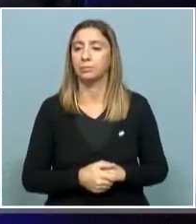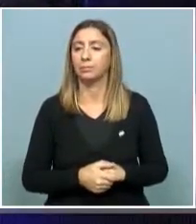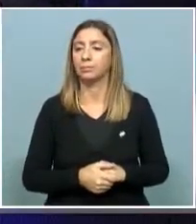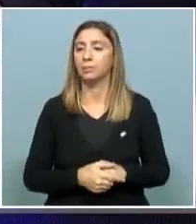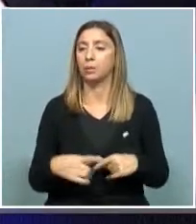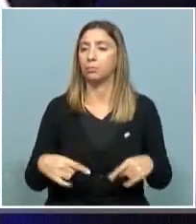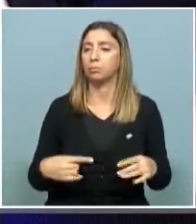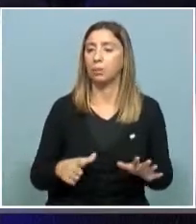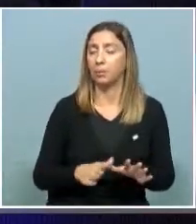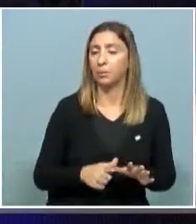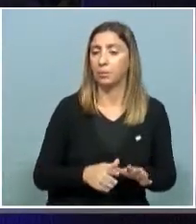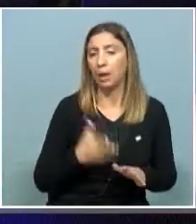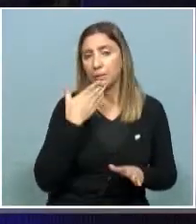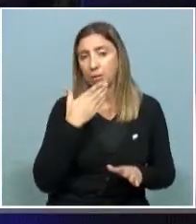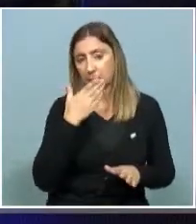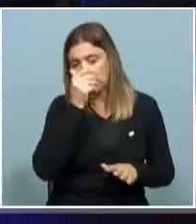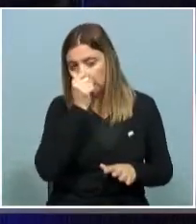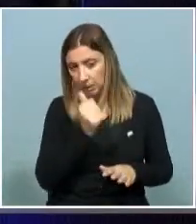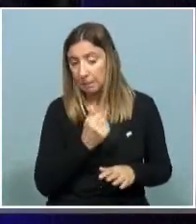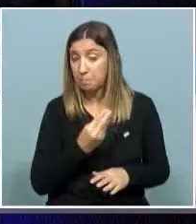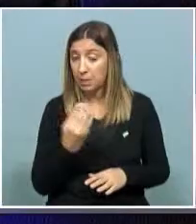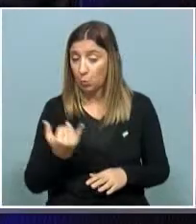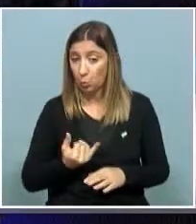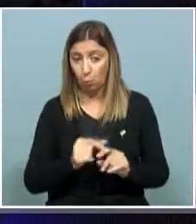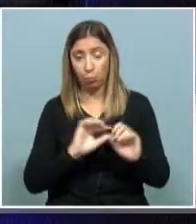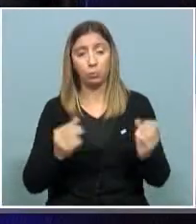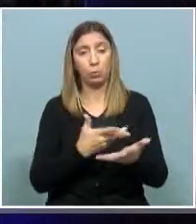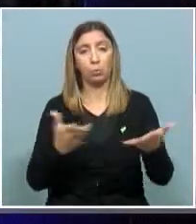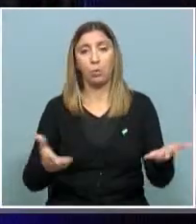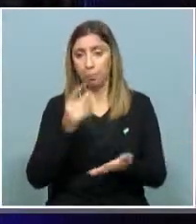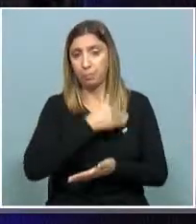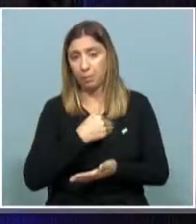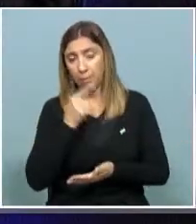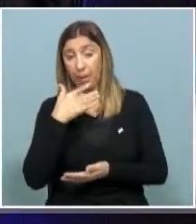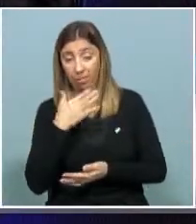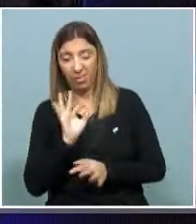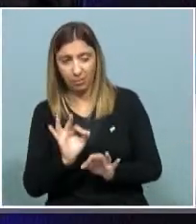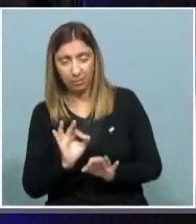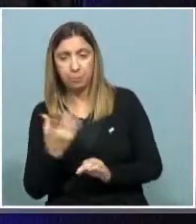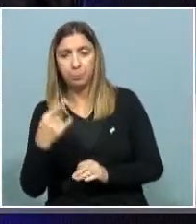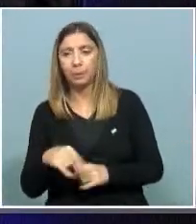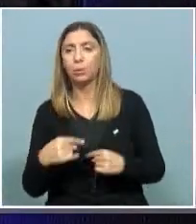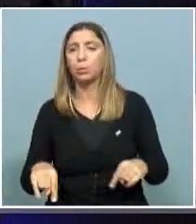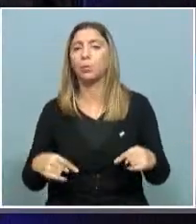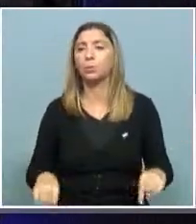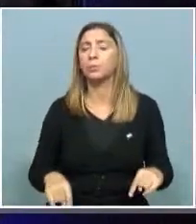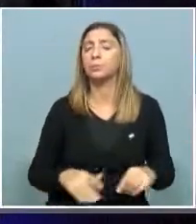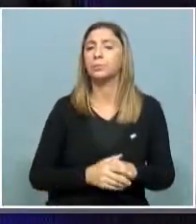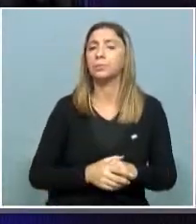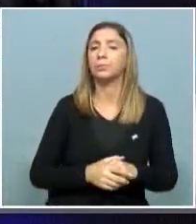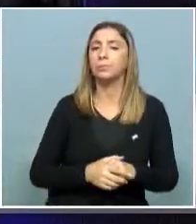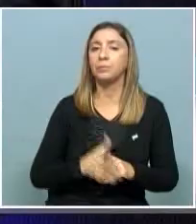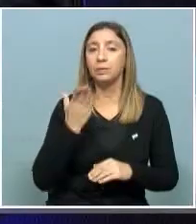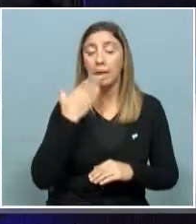tomado medidas porque uno habla de influencia y hay temor en la comunidad en los padres y uno lo entiende pero se han tomado ya medidas se ha